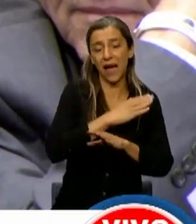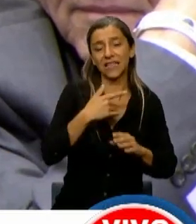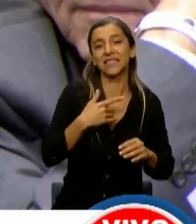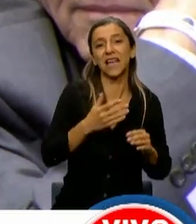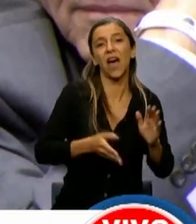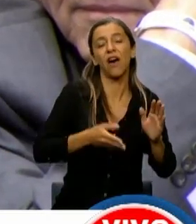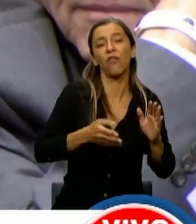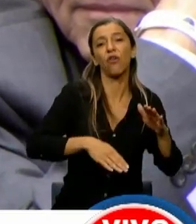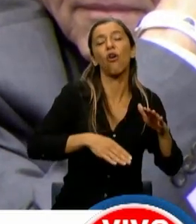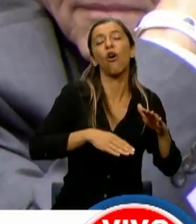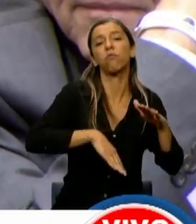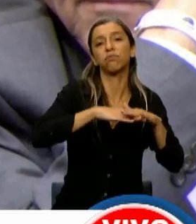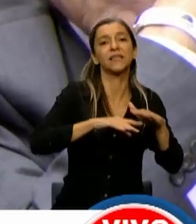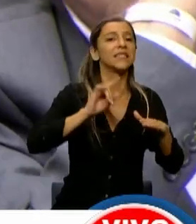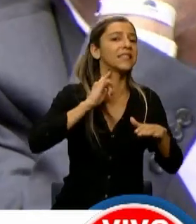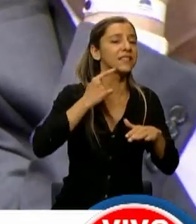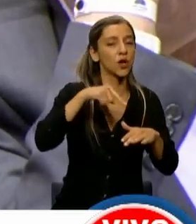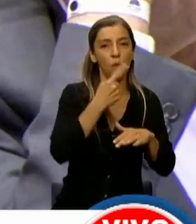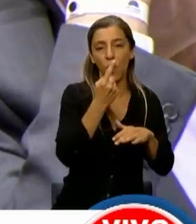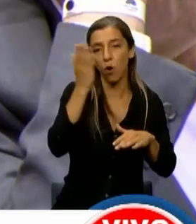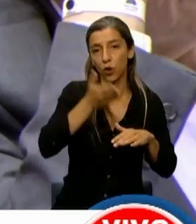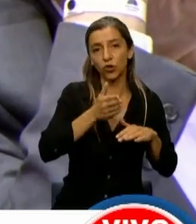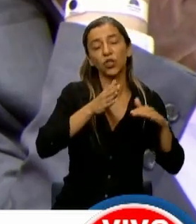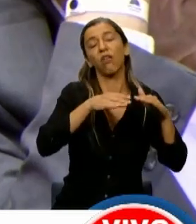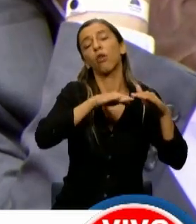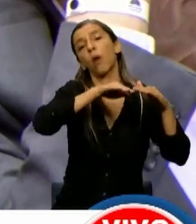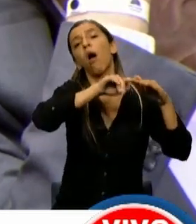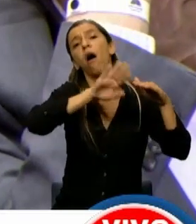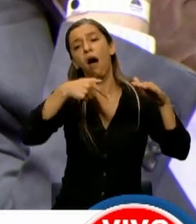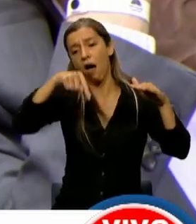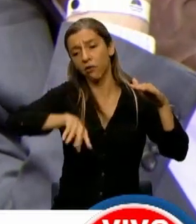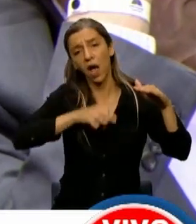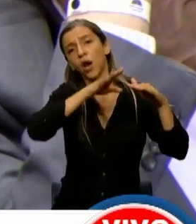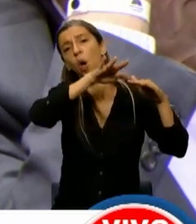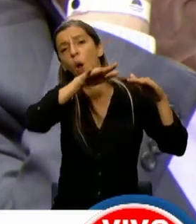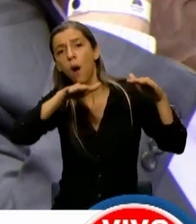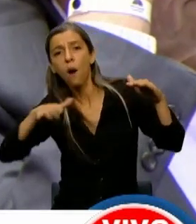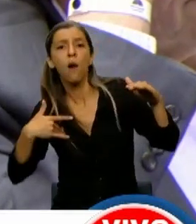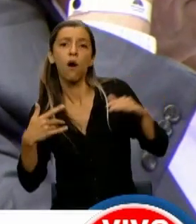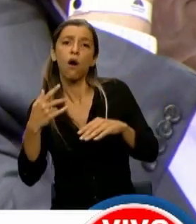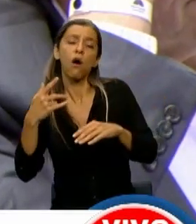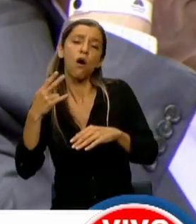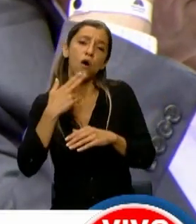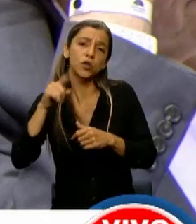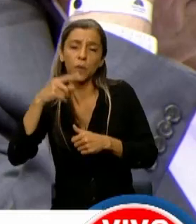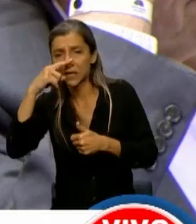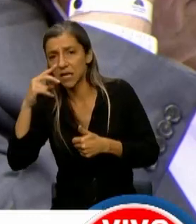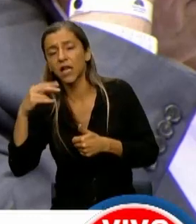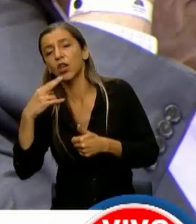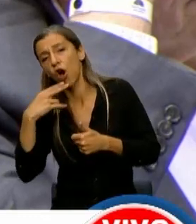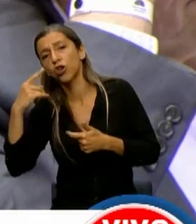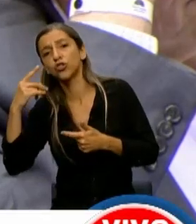al 13,1% y luego empezó a bajar al 11,7%, al 11%, al 10,2%, y el